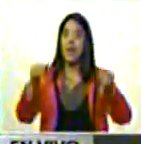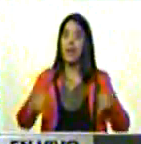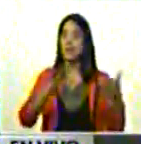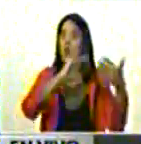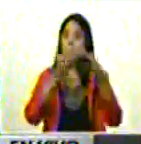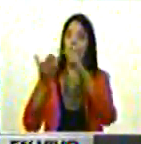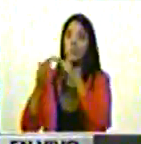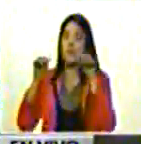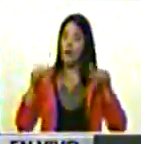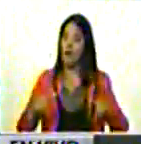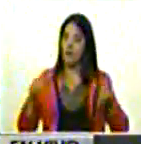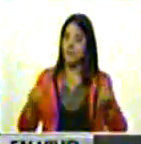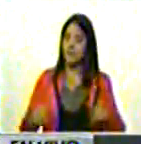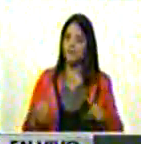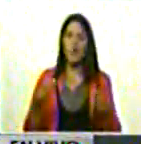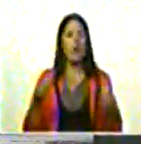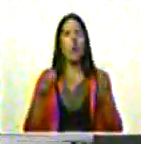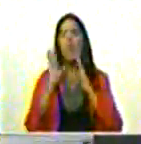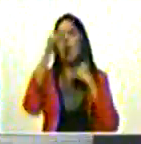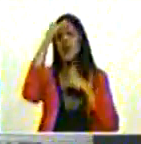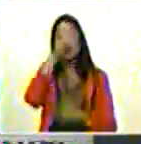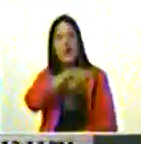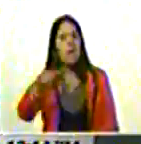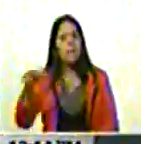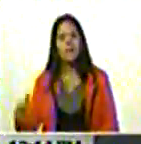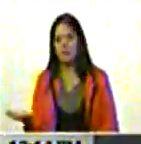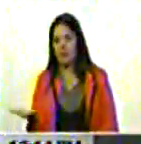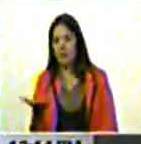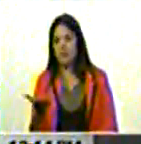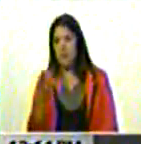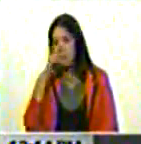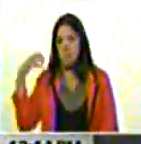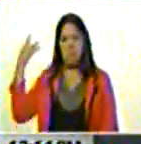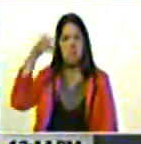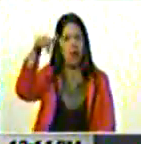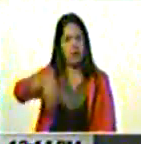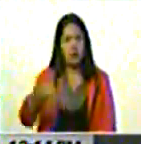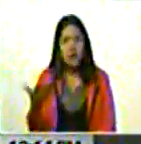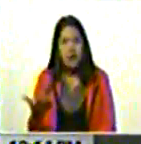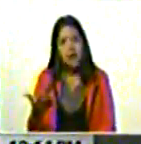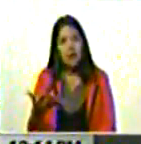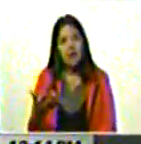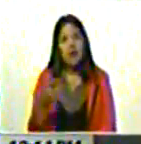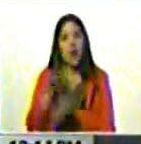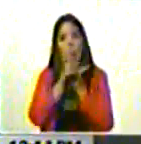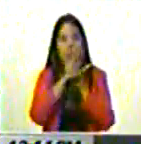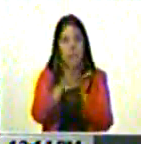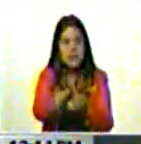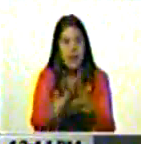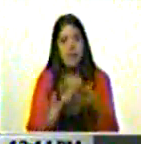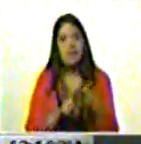aquí, ¿cómo trataban a la gente, los que tienen más tiempo aquí? Los